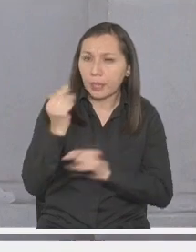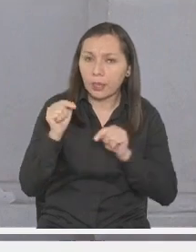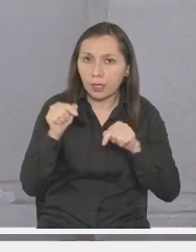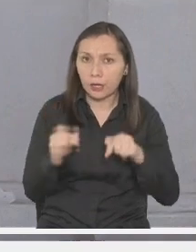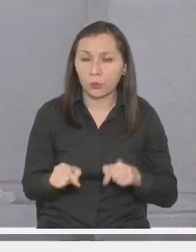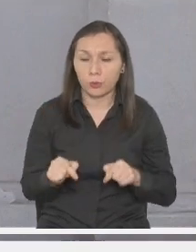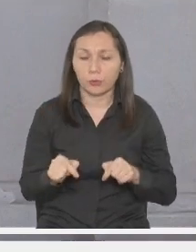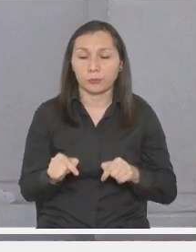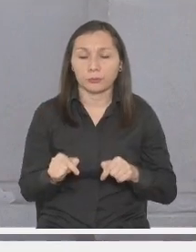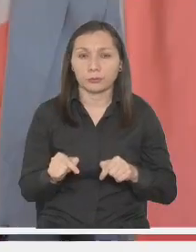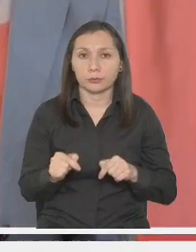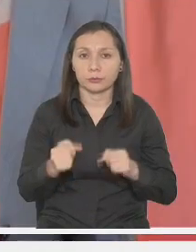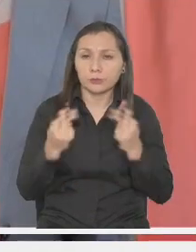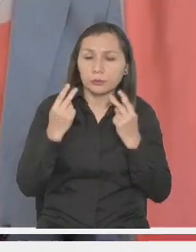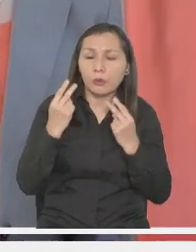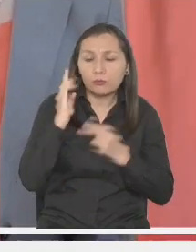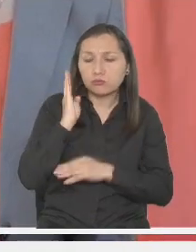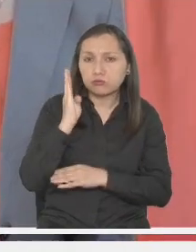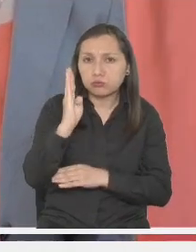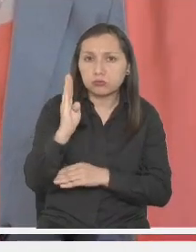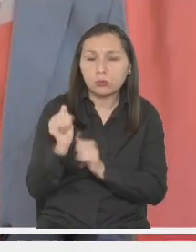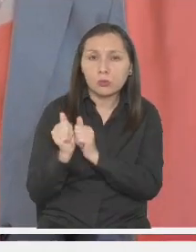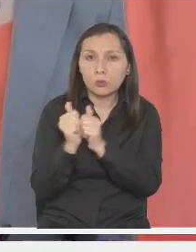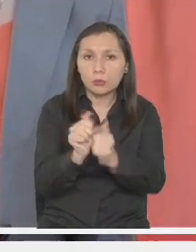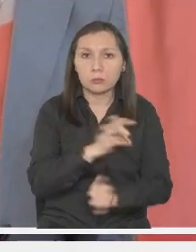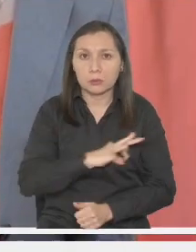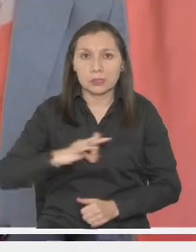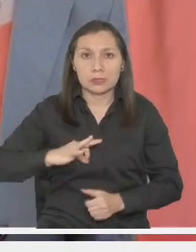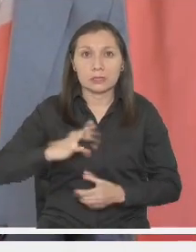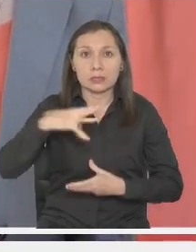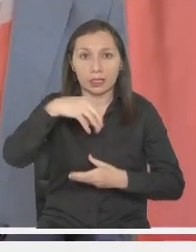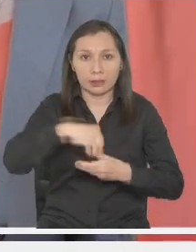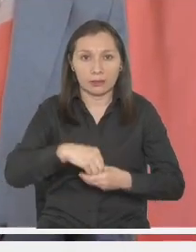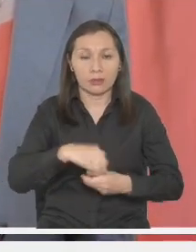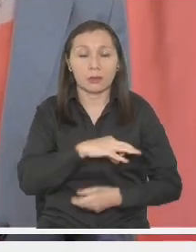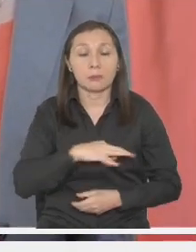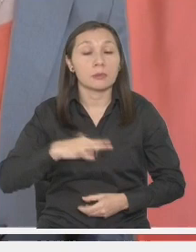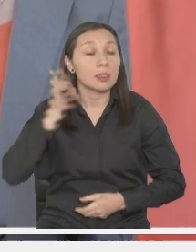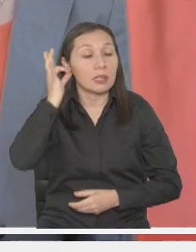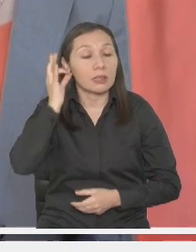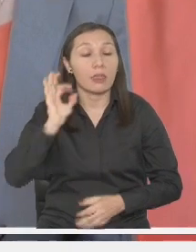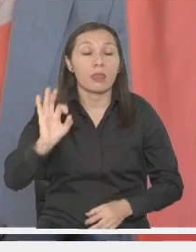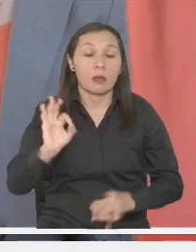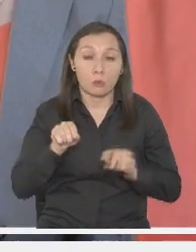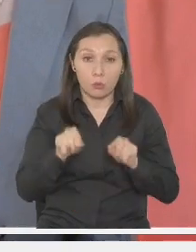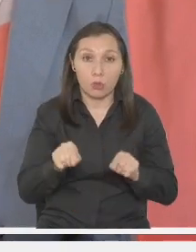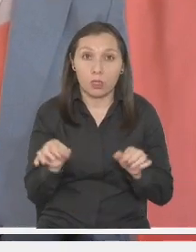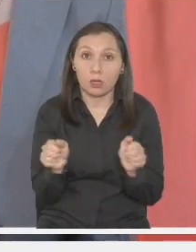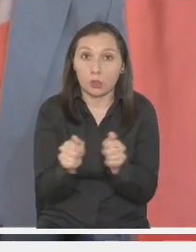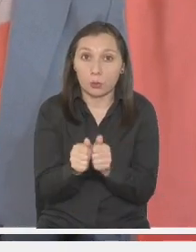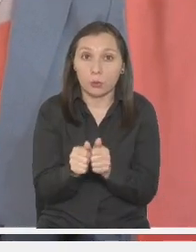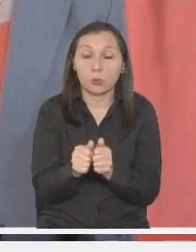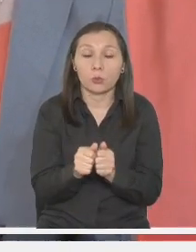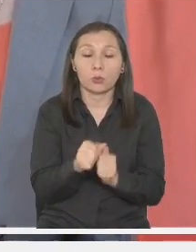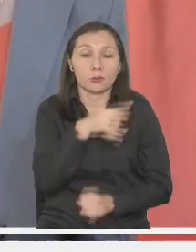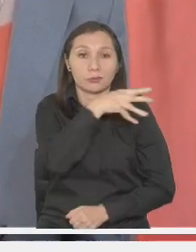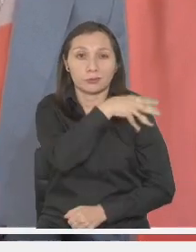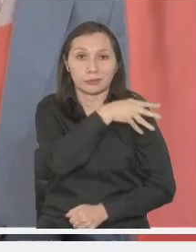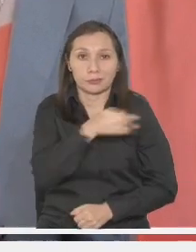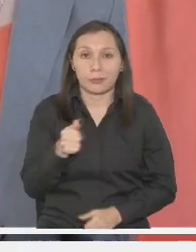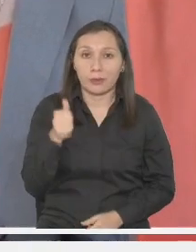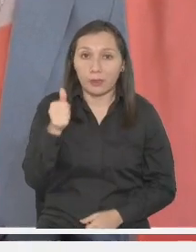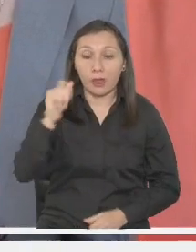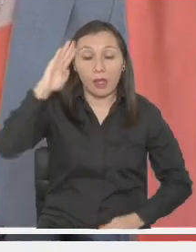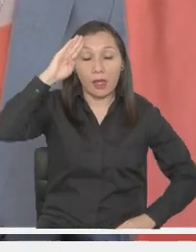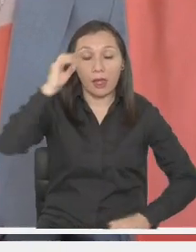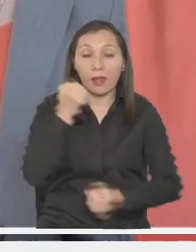mañana viajé junto a la ministra del Interior, a la ministra de la Mujer y junto al general director de